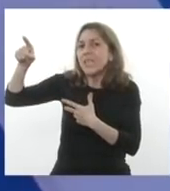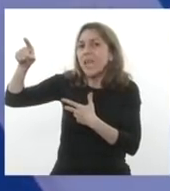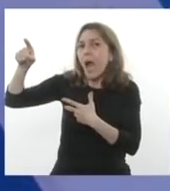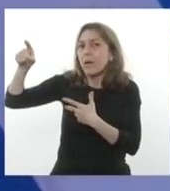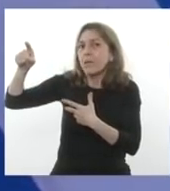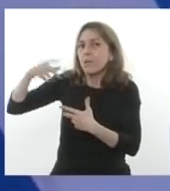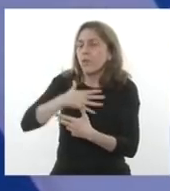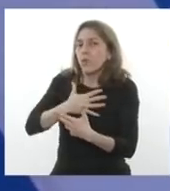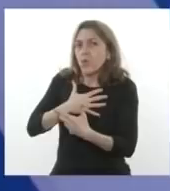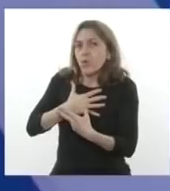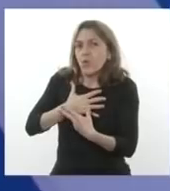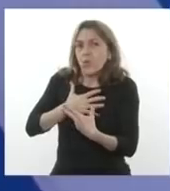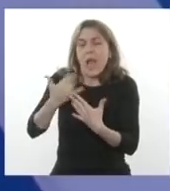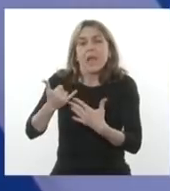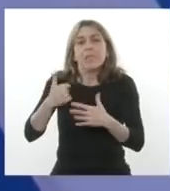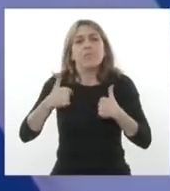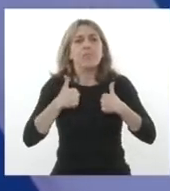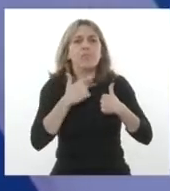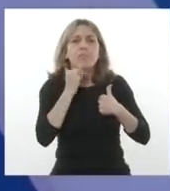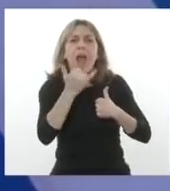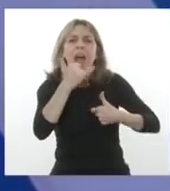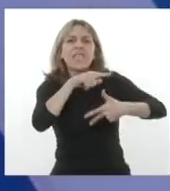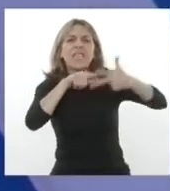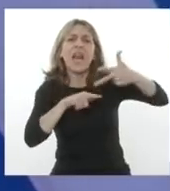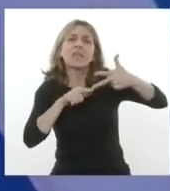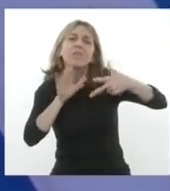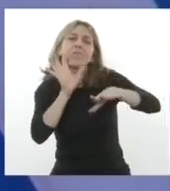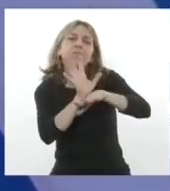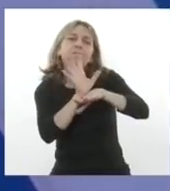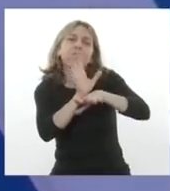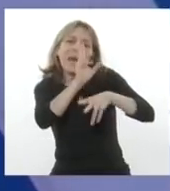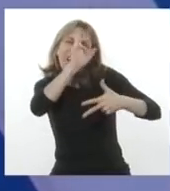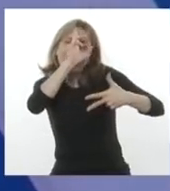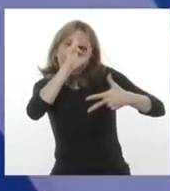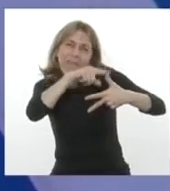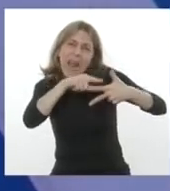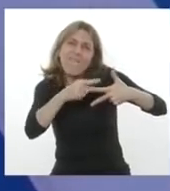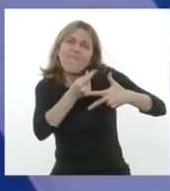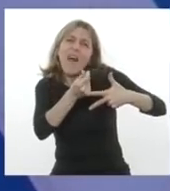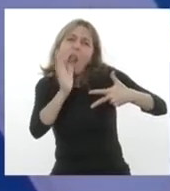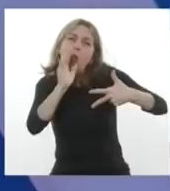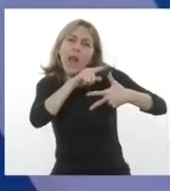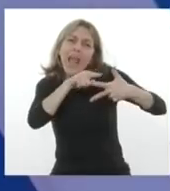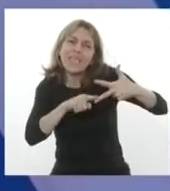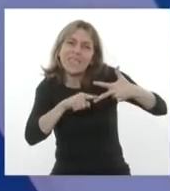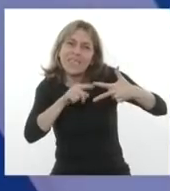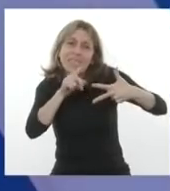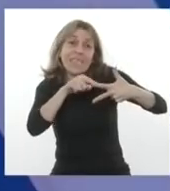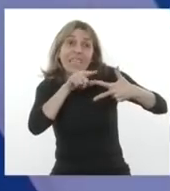Y yo les diría que hay tres reglas, que de algún modo, tres valores que simboliza la